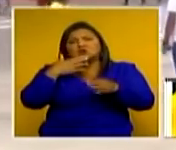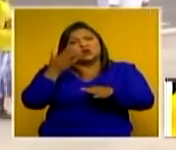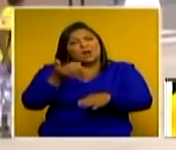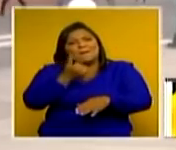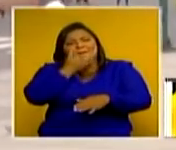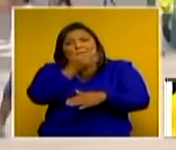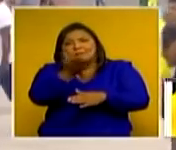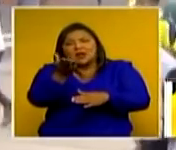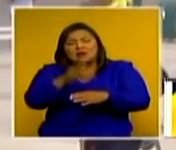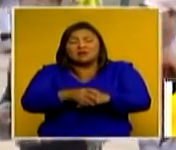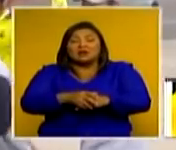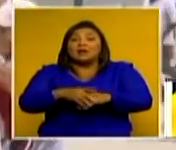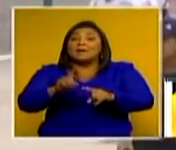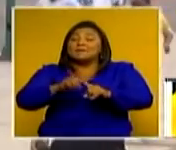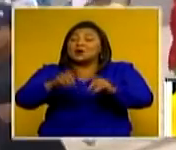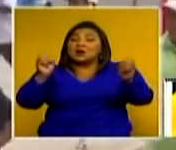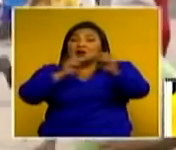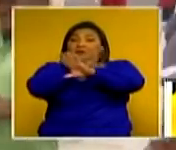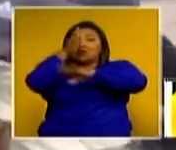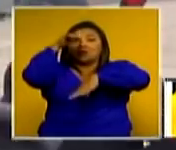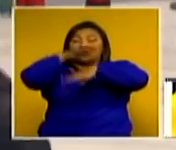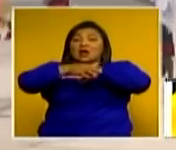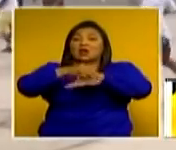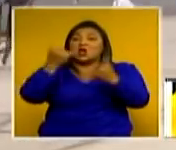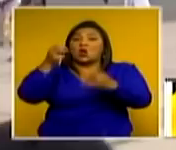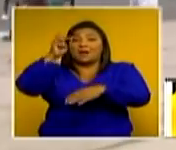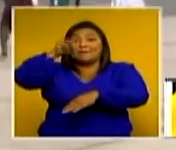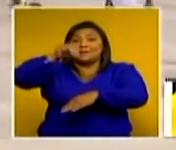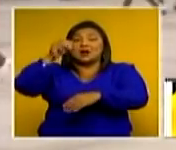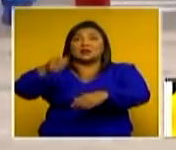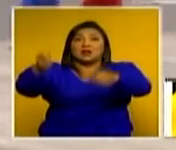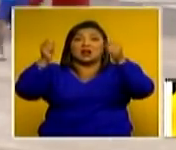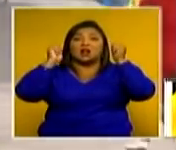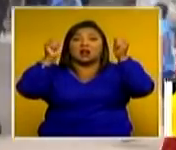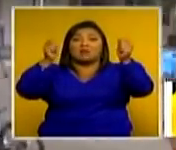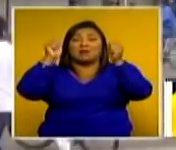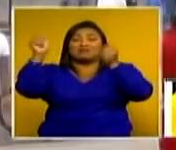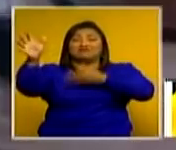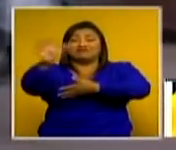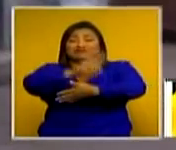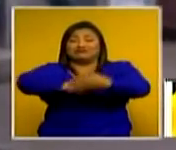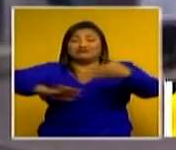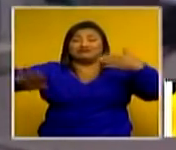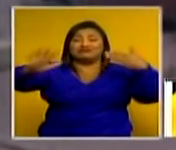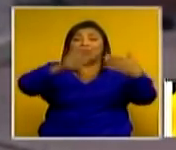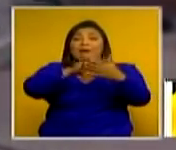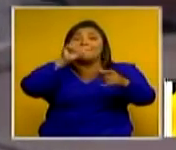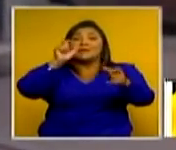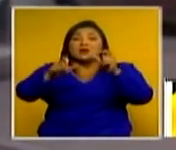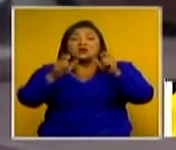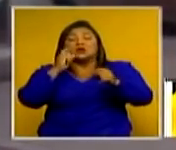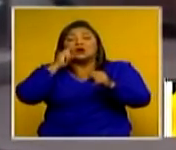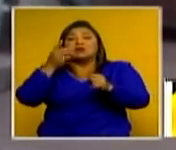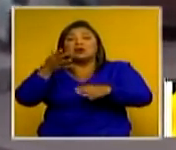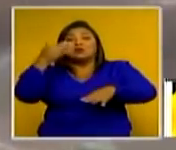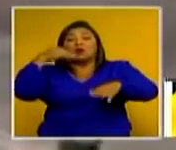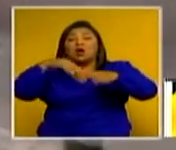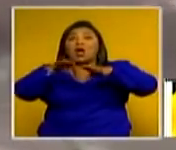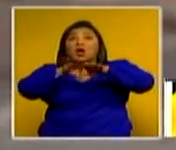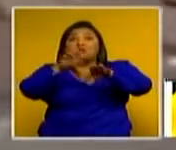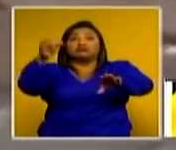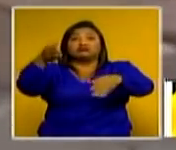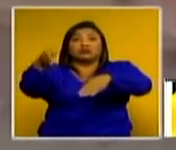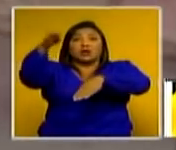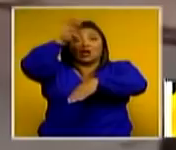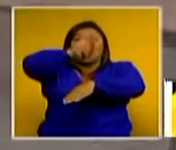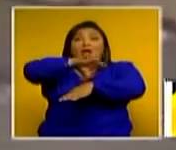asimismo la mañana y tarde de este martes la protesta en las que se mezclaron amigos de lo ajeno provocaron el saqueo de un camión al igual